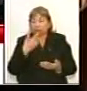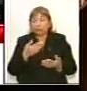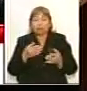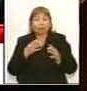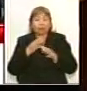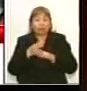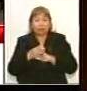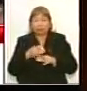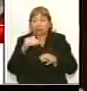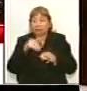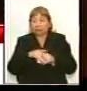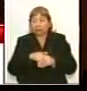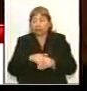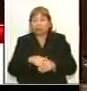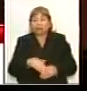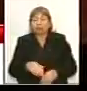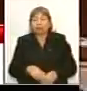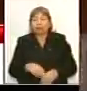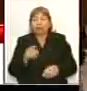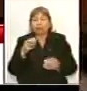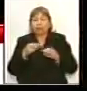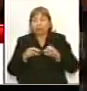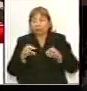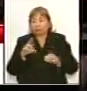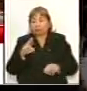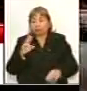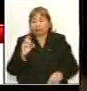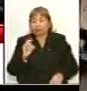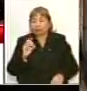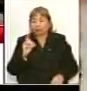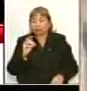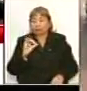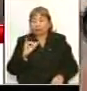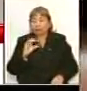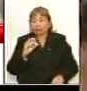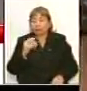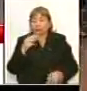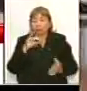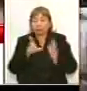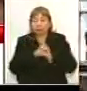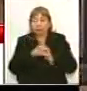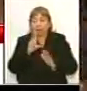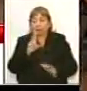someter al voto el predictamen recaído en el proyecto de ley